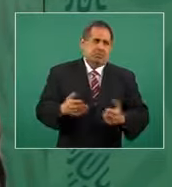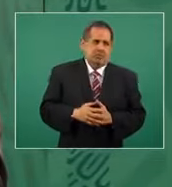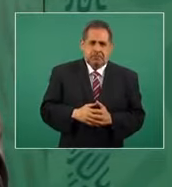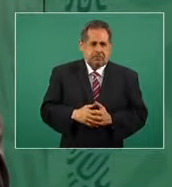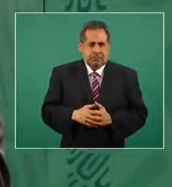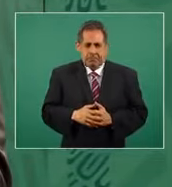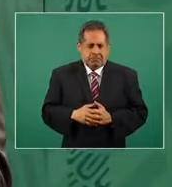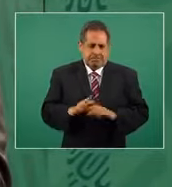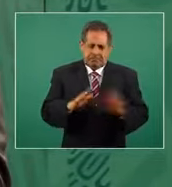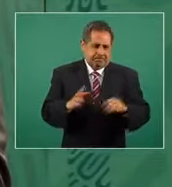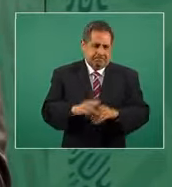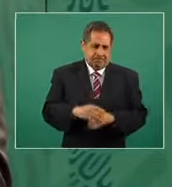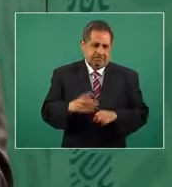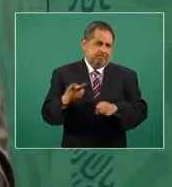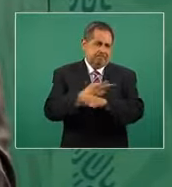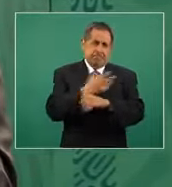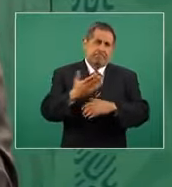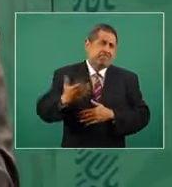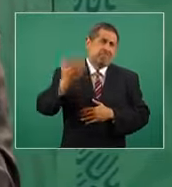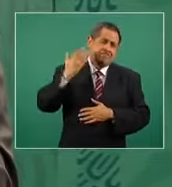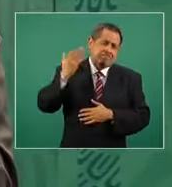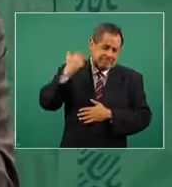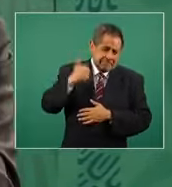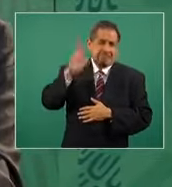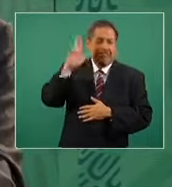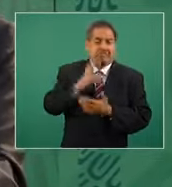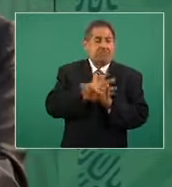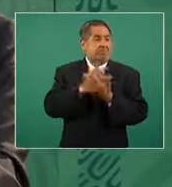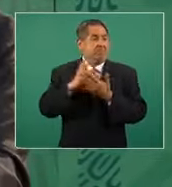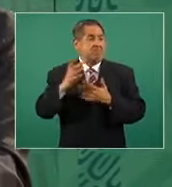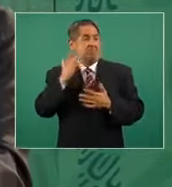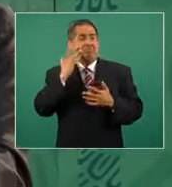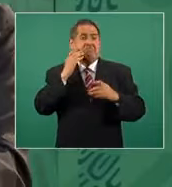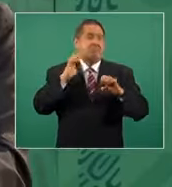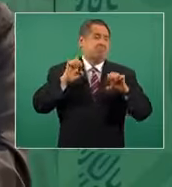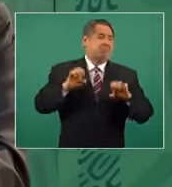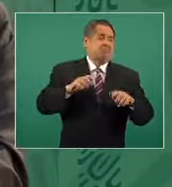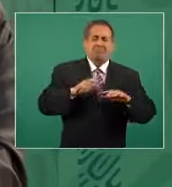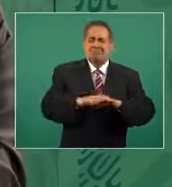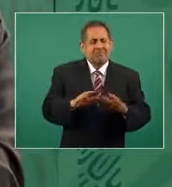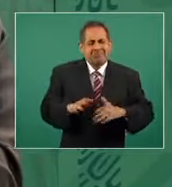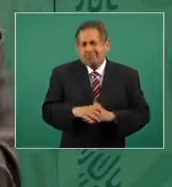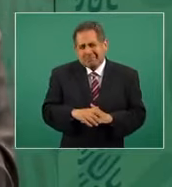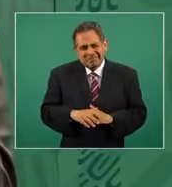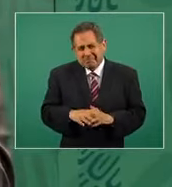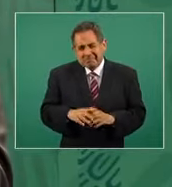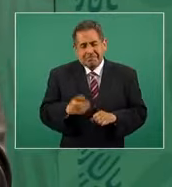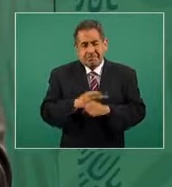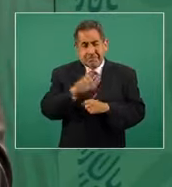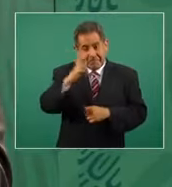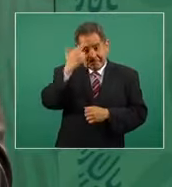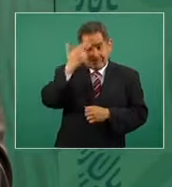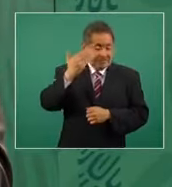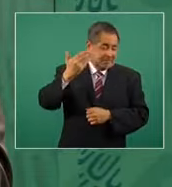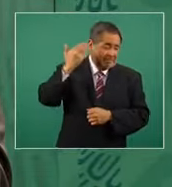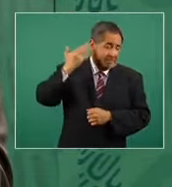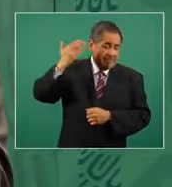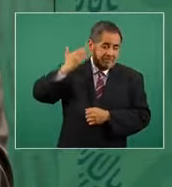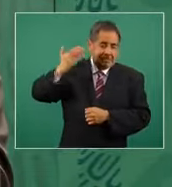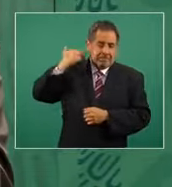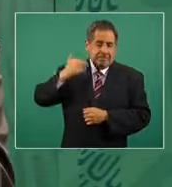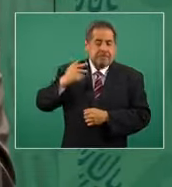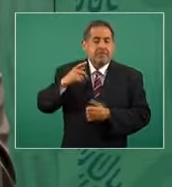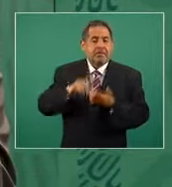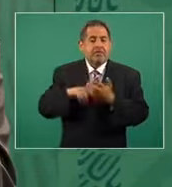Ya pasó el tiempo. No sé si se acuerdan de que antes usaban